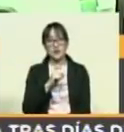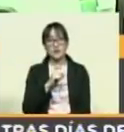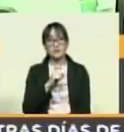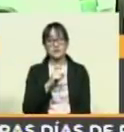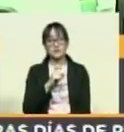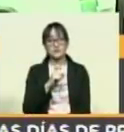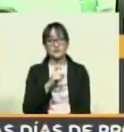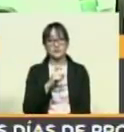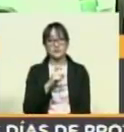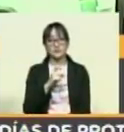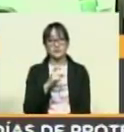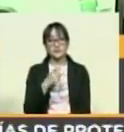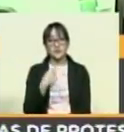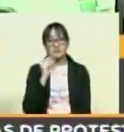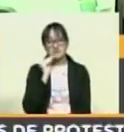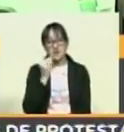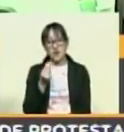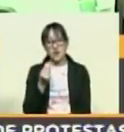novato.